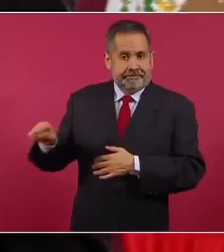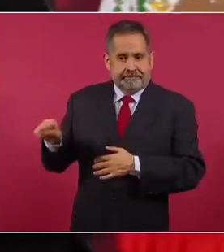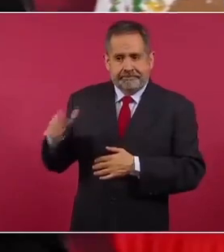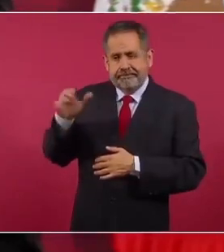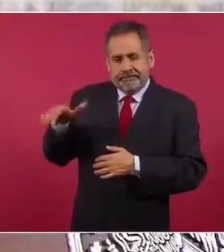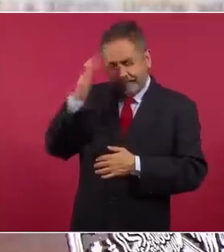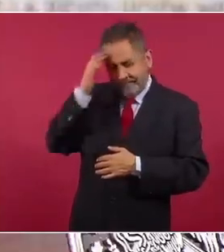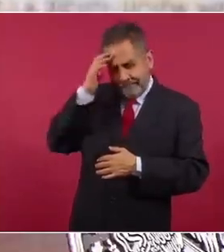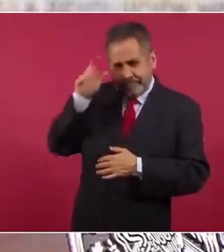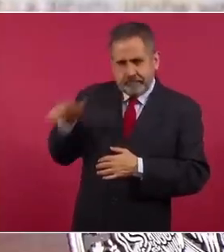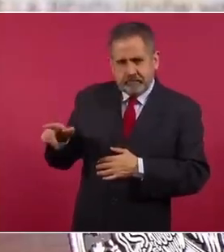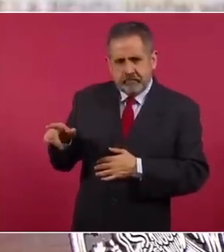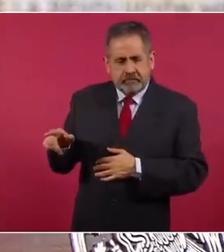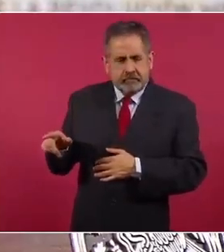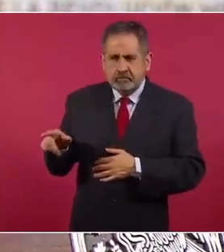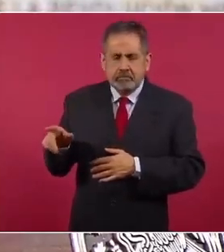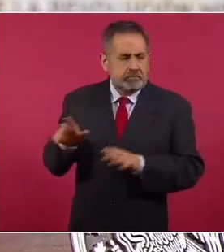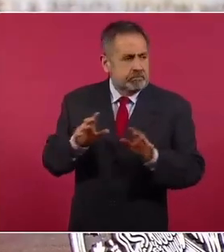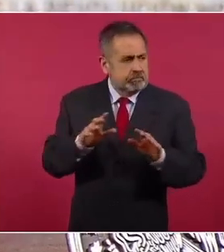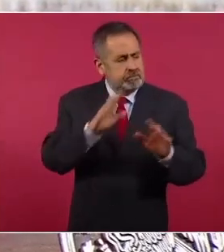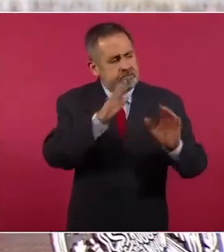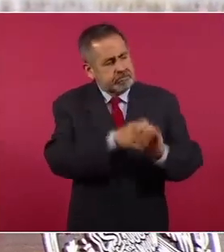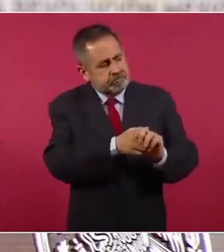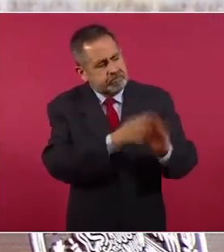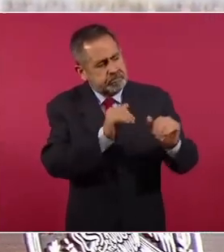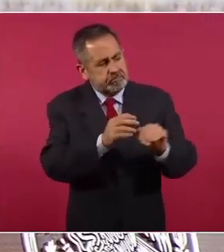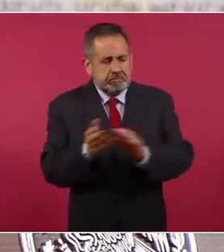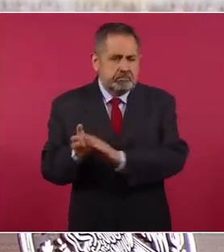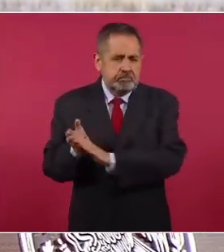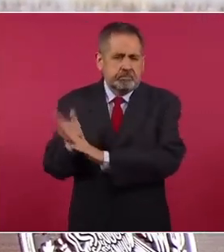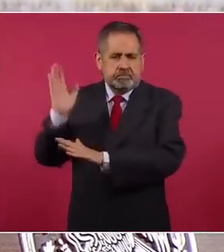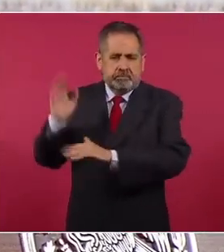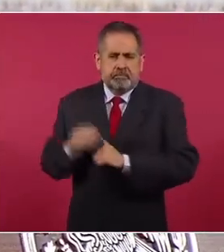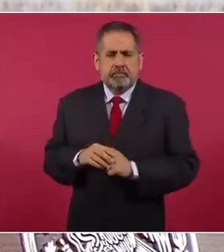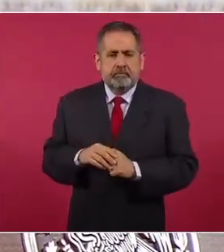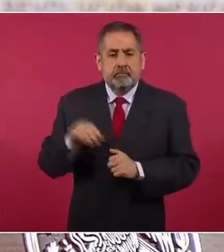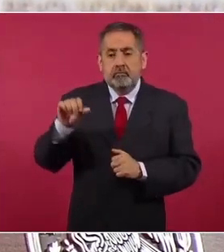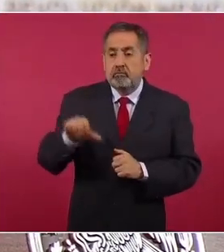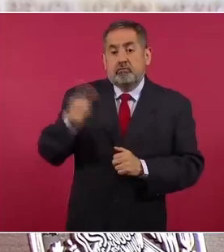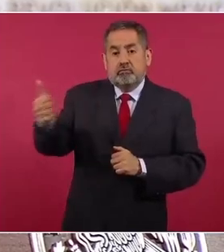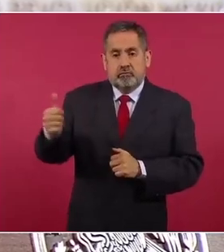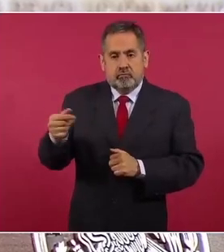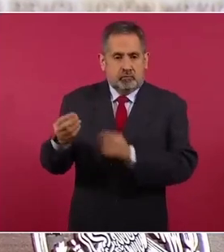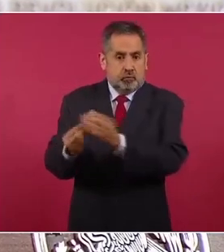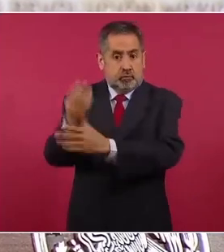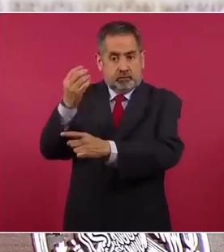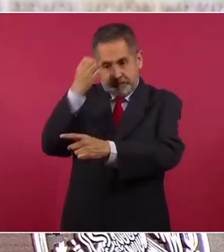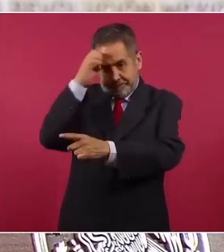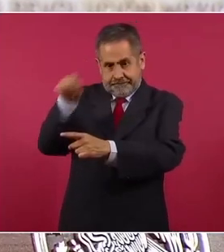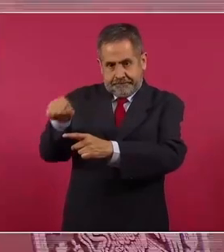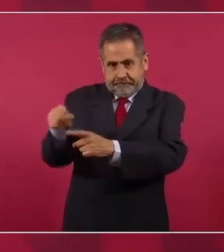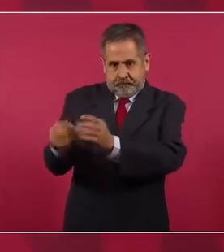conocido salió y el otro se quedó